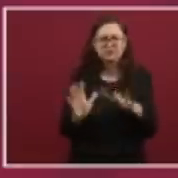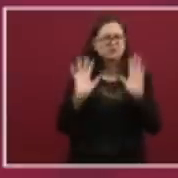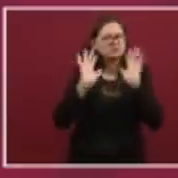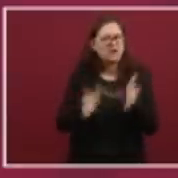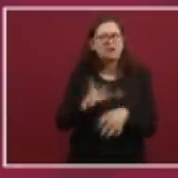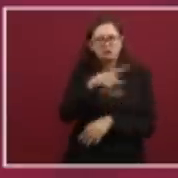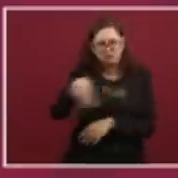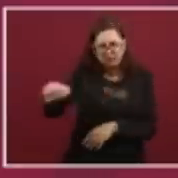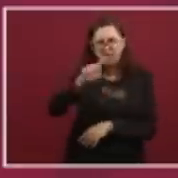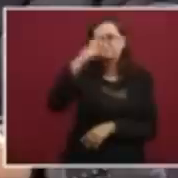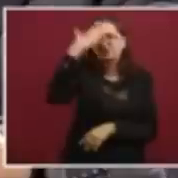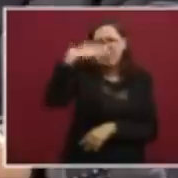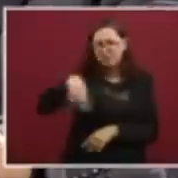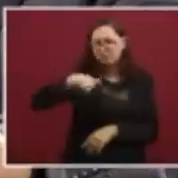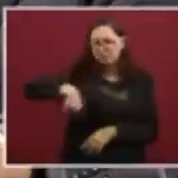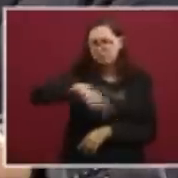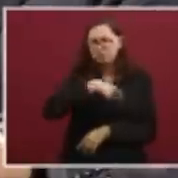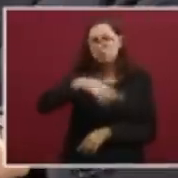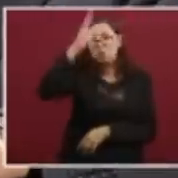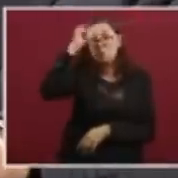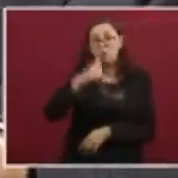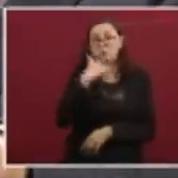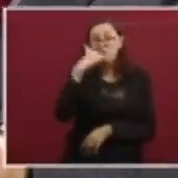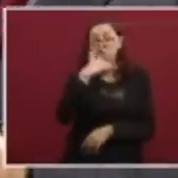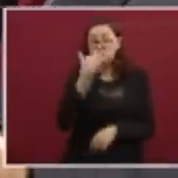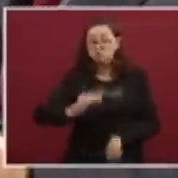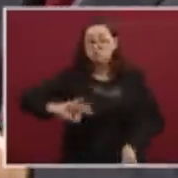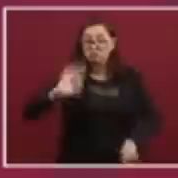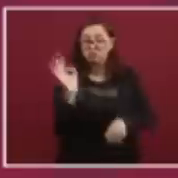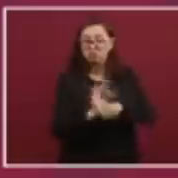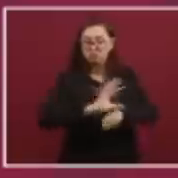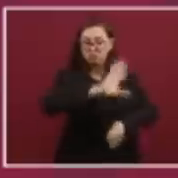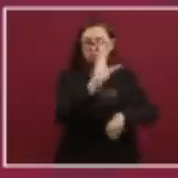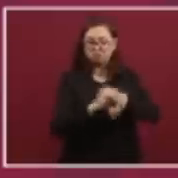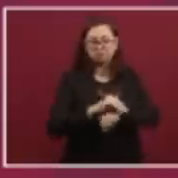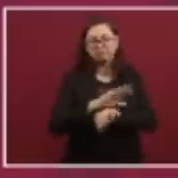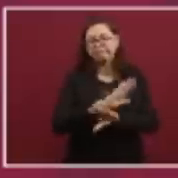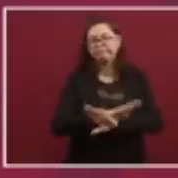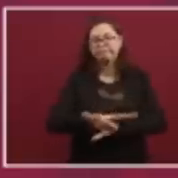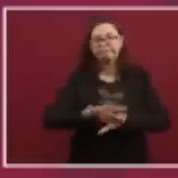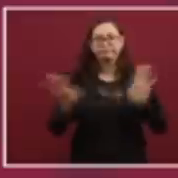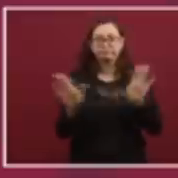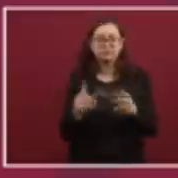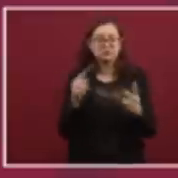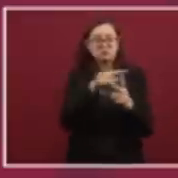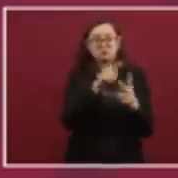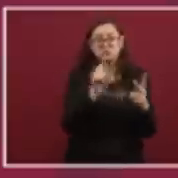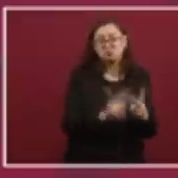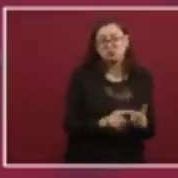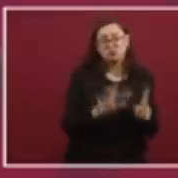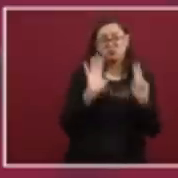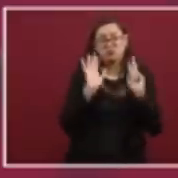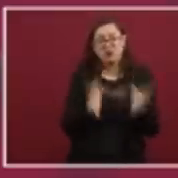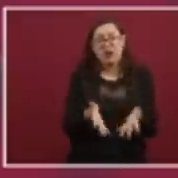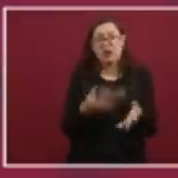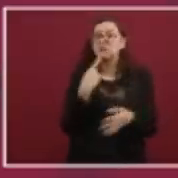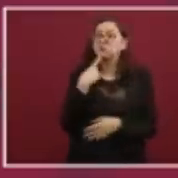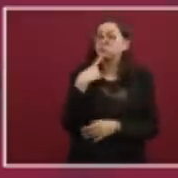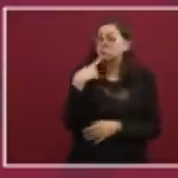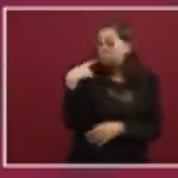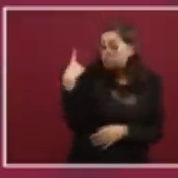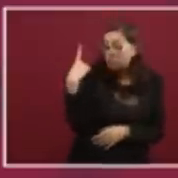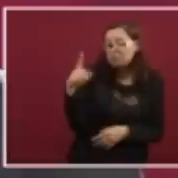corrupción. En estos casos eran ya denuncias que